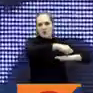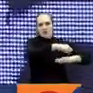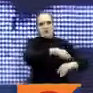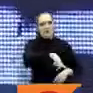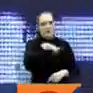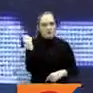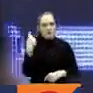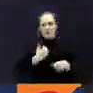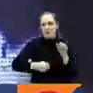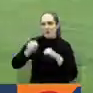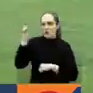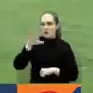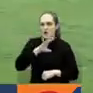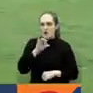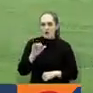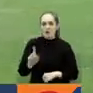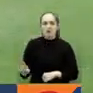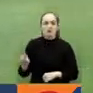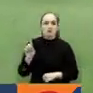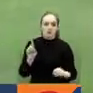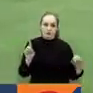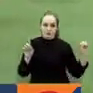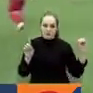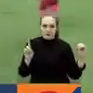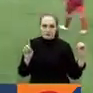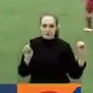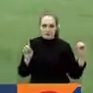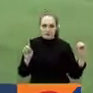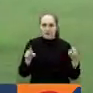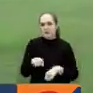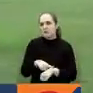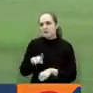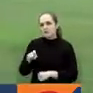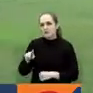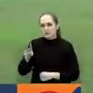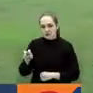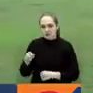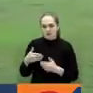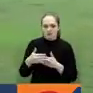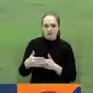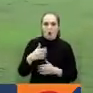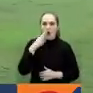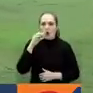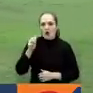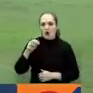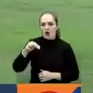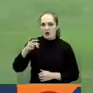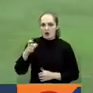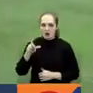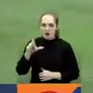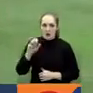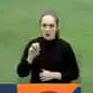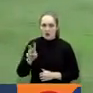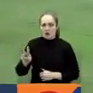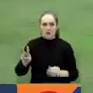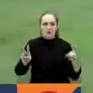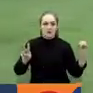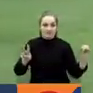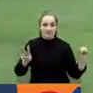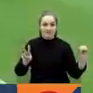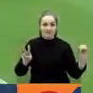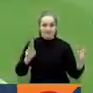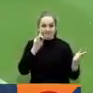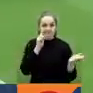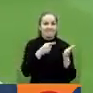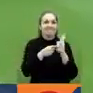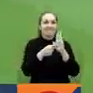Velasco llegó primero, puso el primero en el minuto 67 y luego Ángelo Rodríguez firmaría ese 2-0. Ellos están intentando llegar